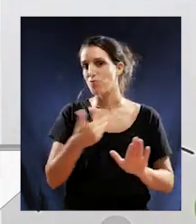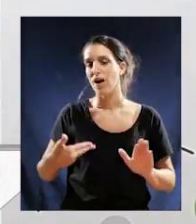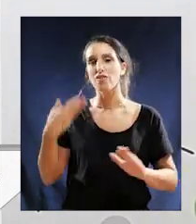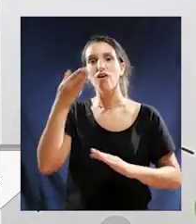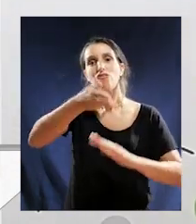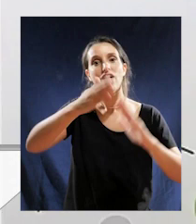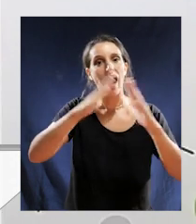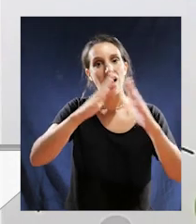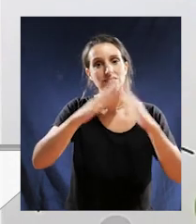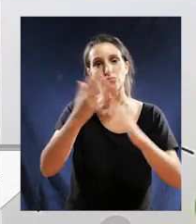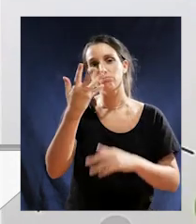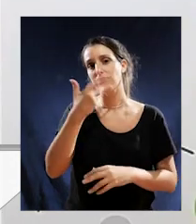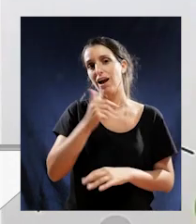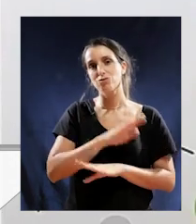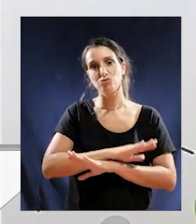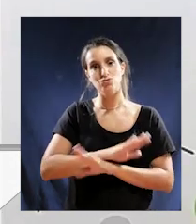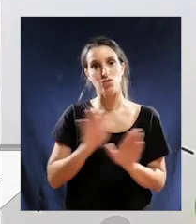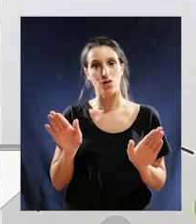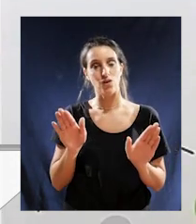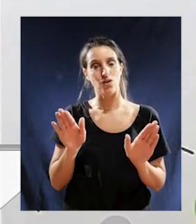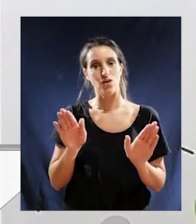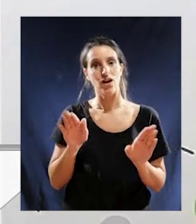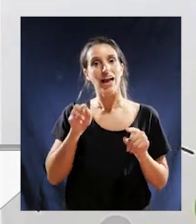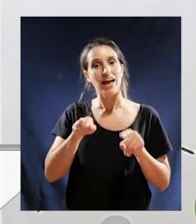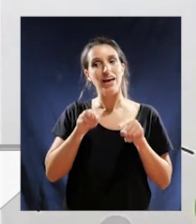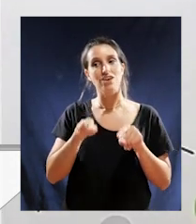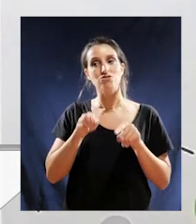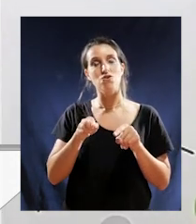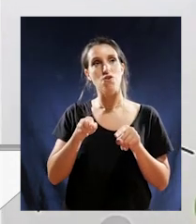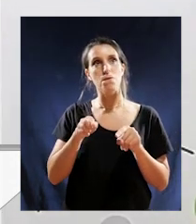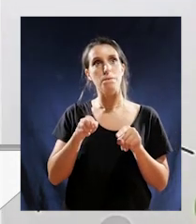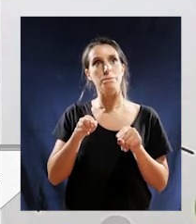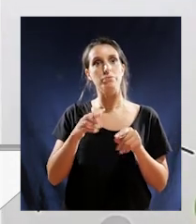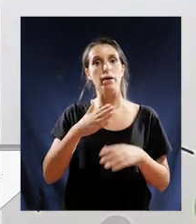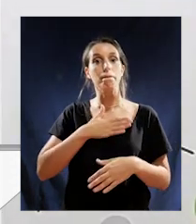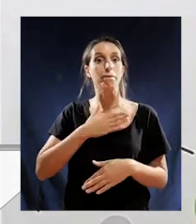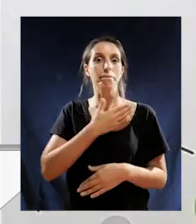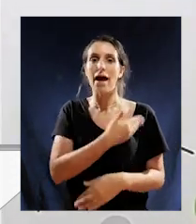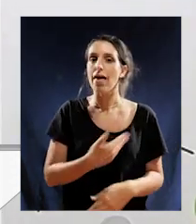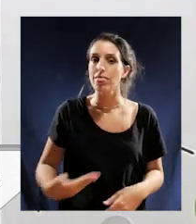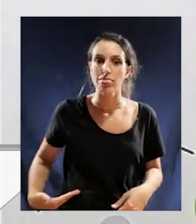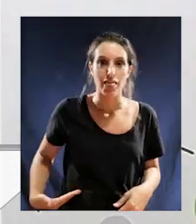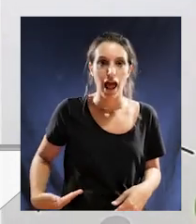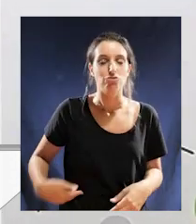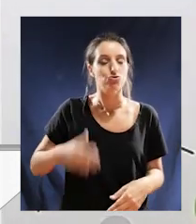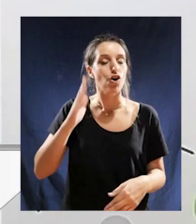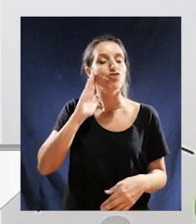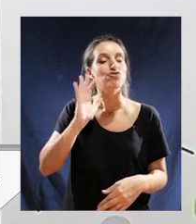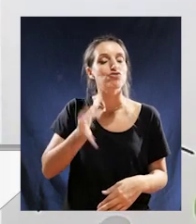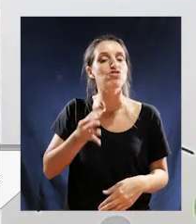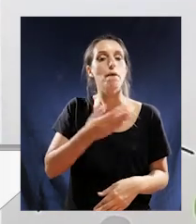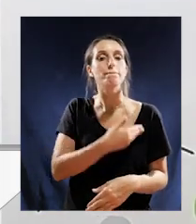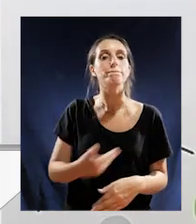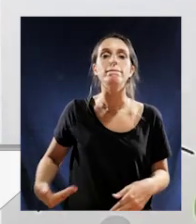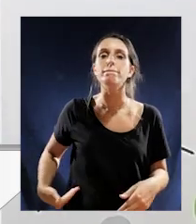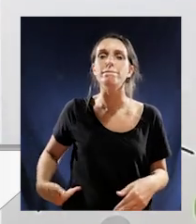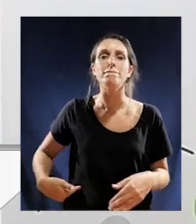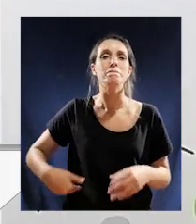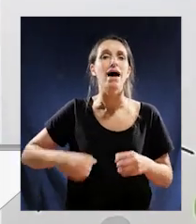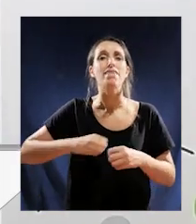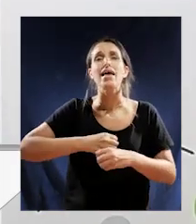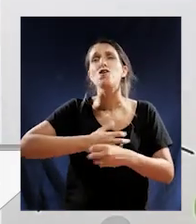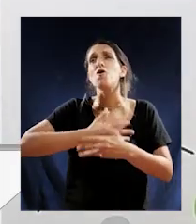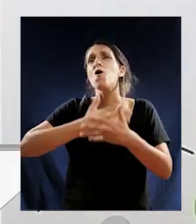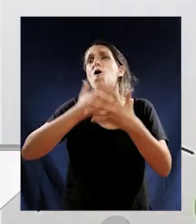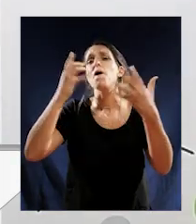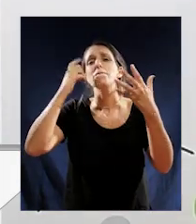bueno son me consta que las maestras rurales con su enorme capacidad de invención que han